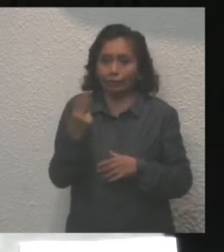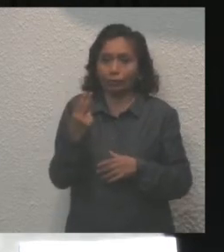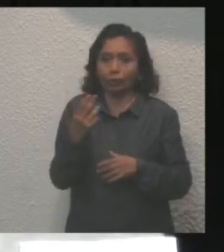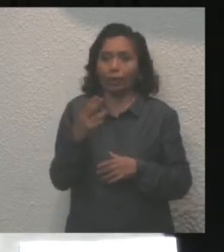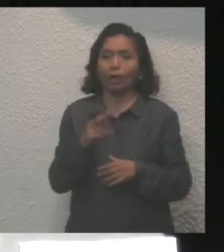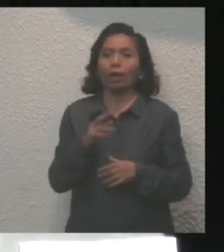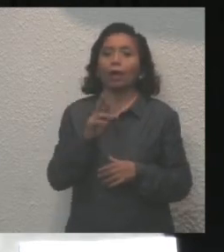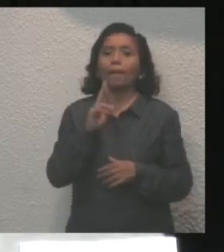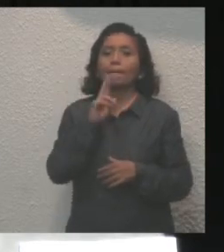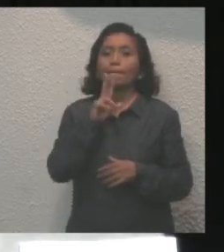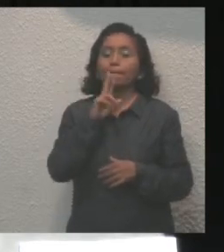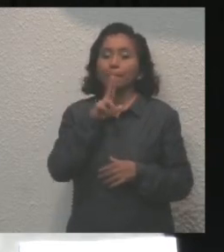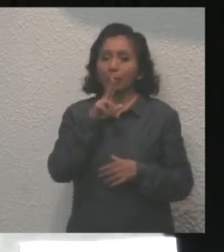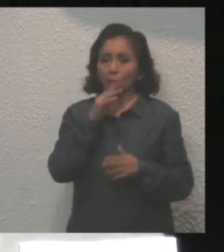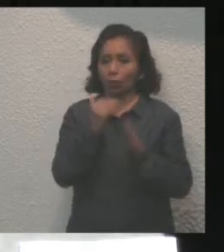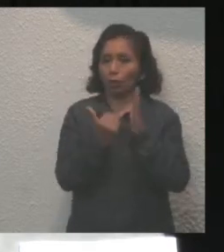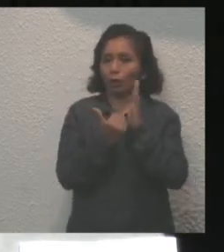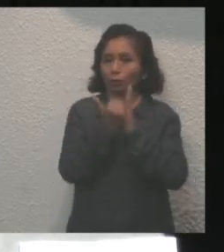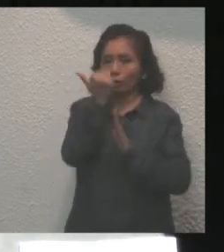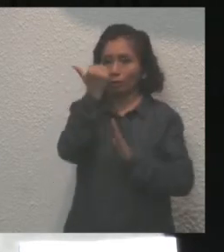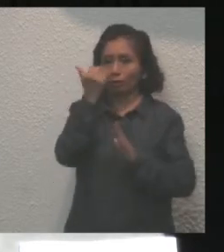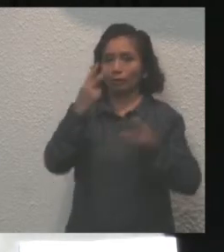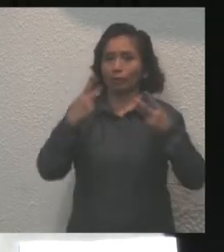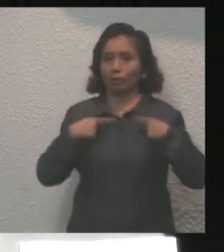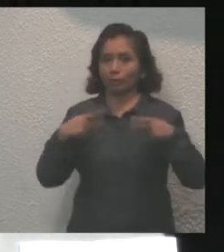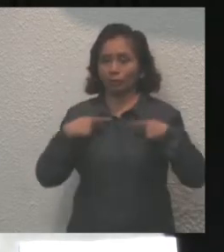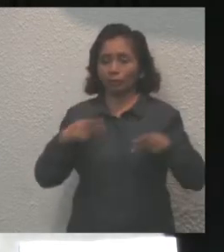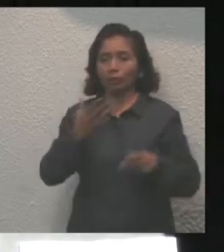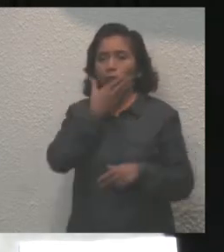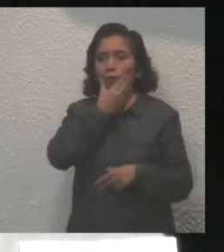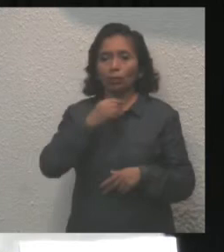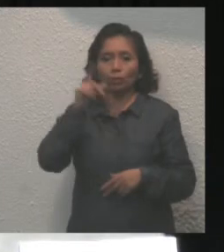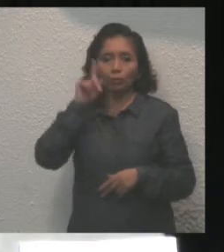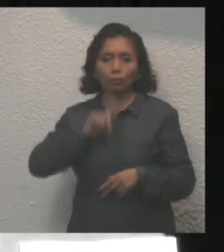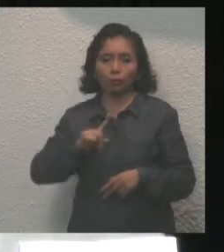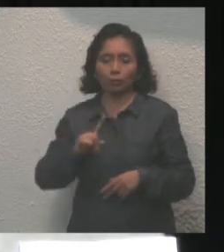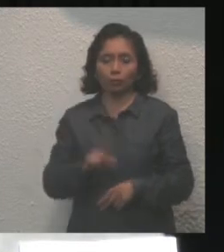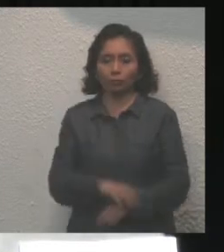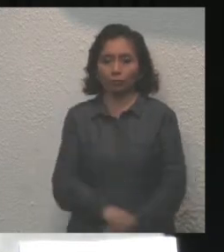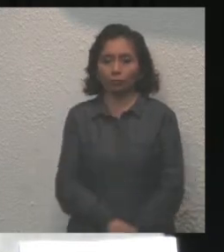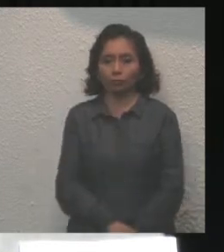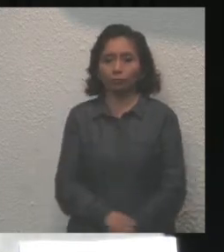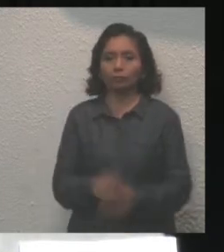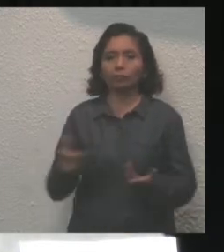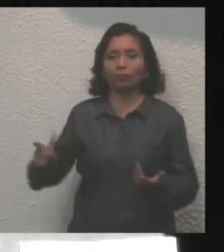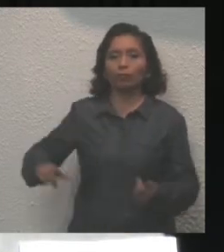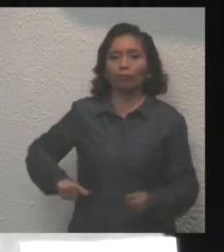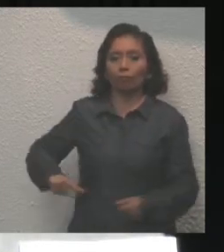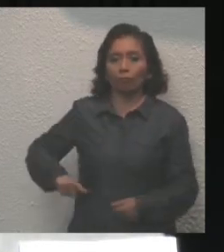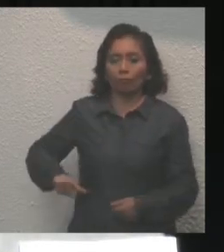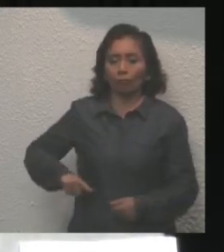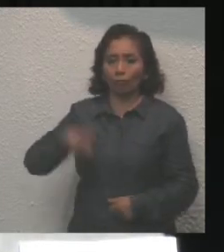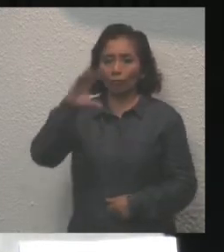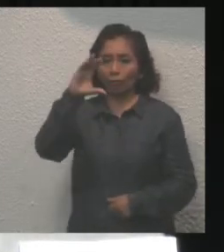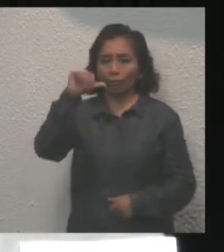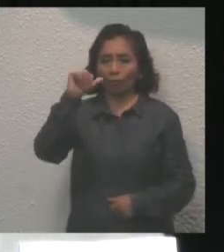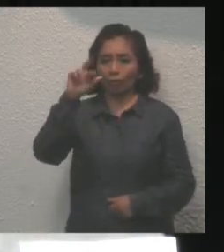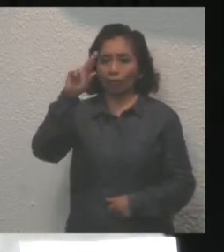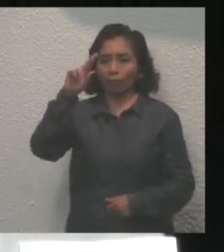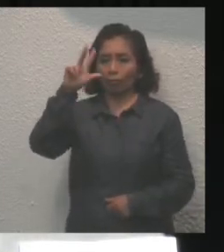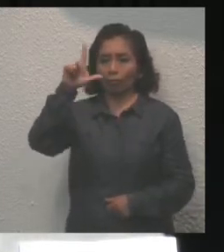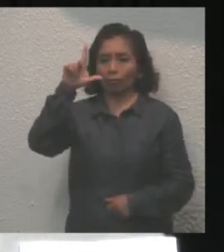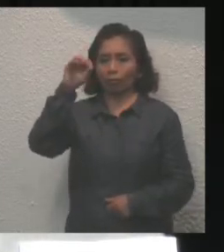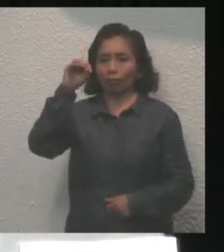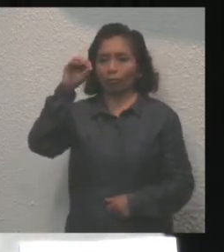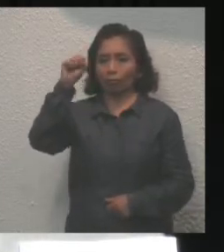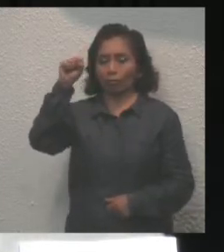mejores condiciones de vida para las y los ciudadanos de Quintana Roo. Gobernador Carlos Manuel Joaquín